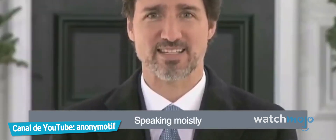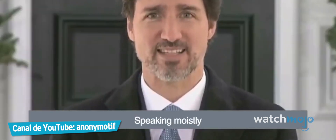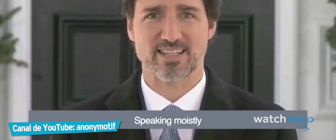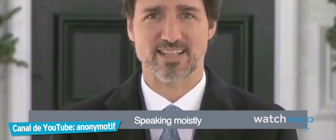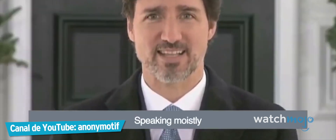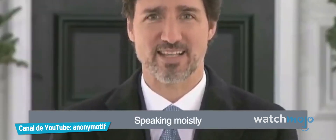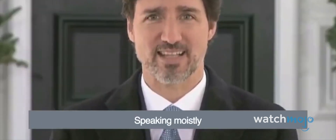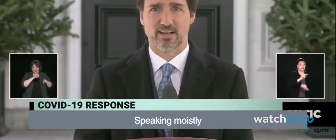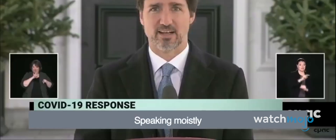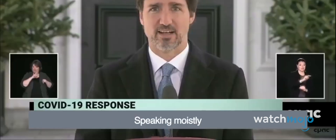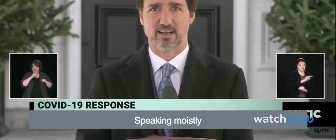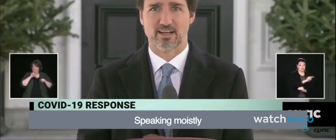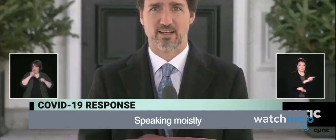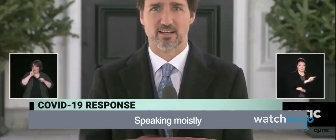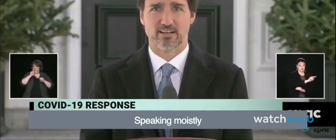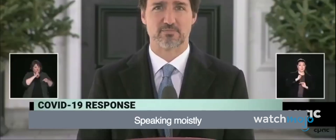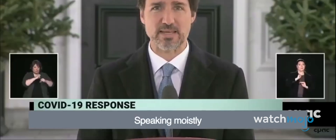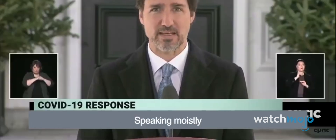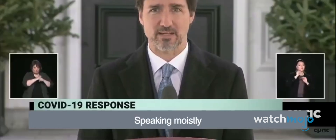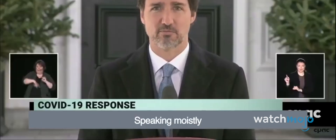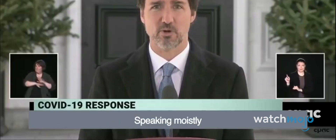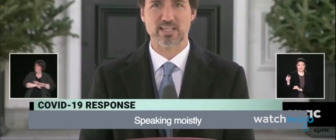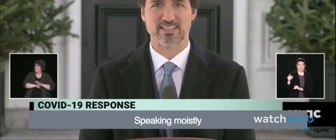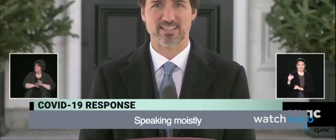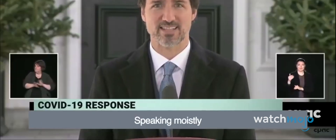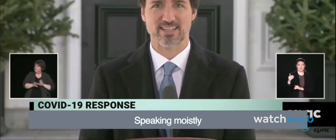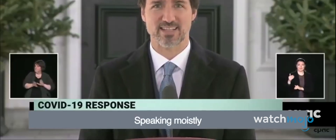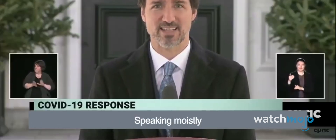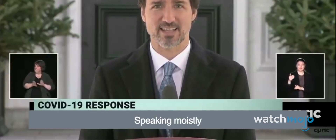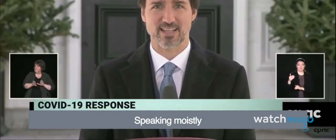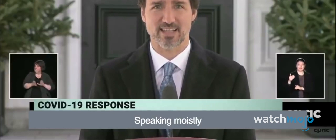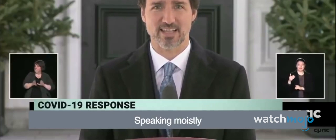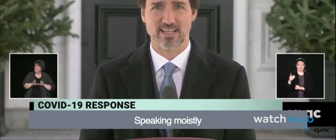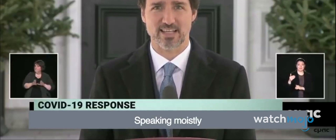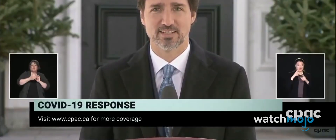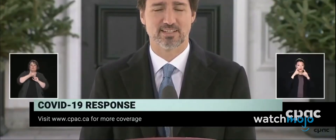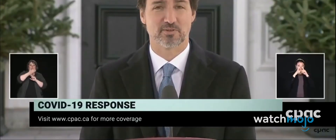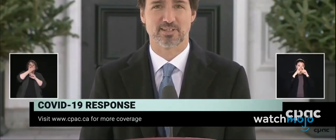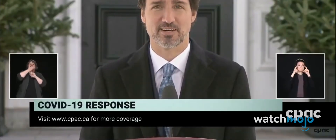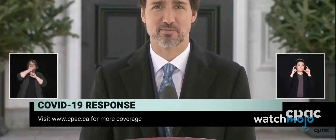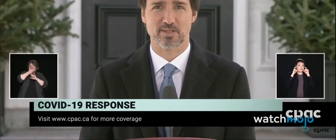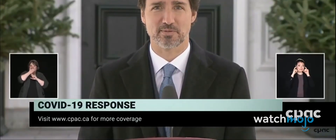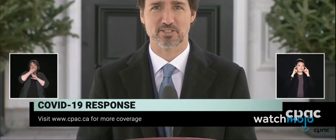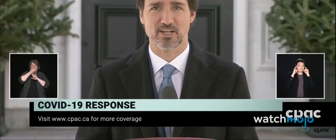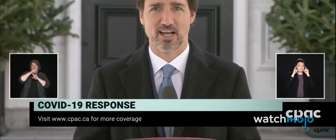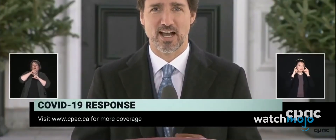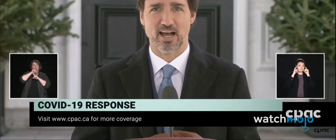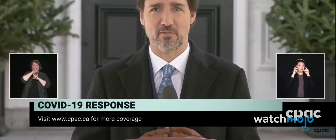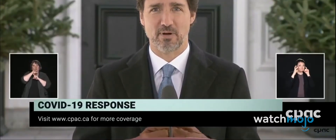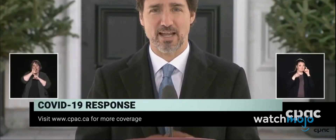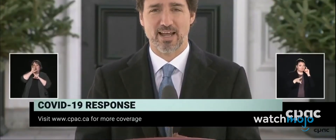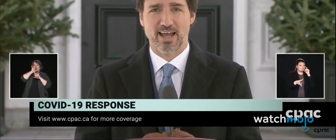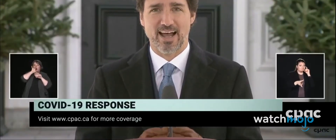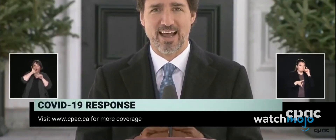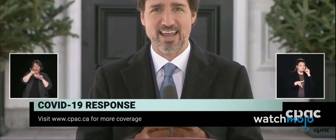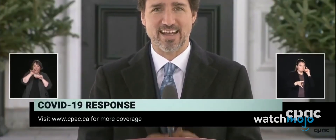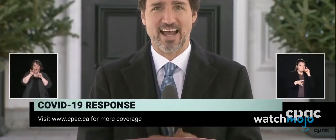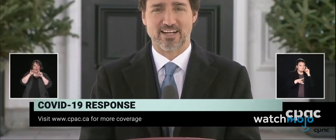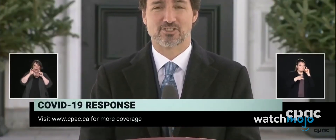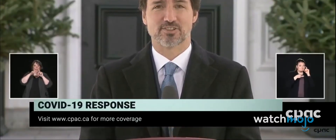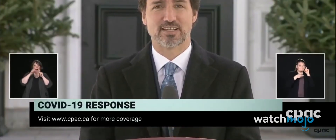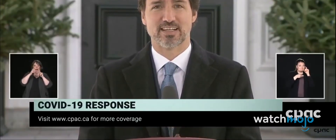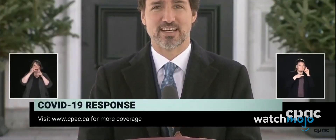moistly. Speaking moistly. Inmediatamente se dio cuenta de que la frase era